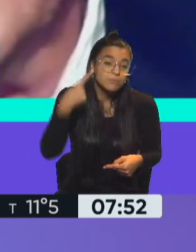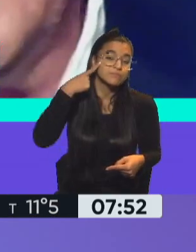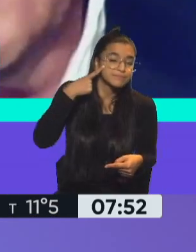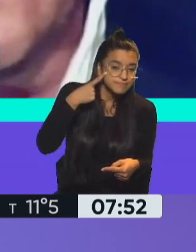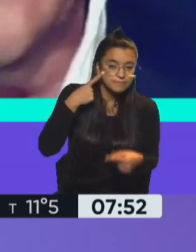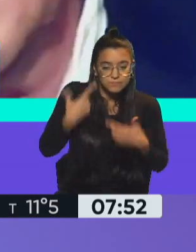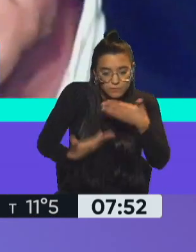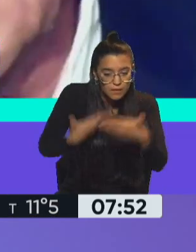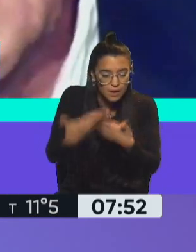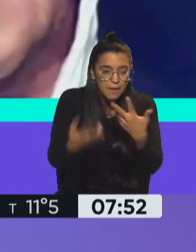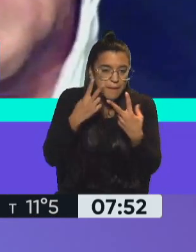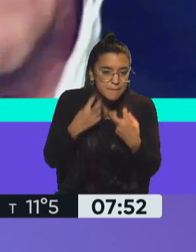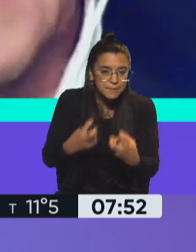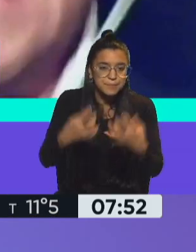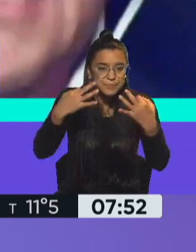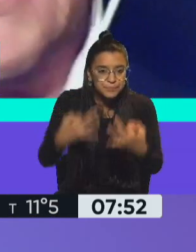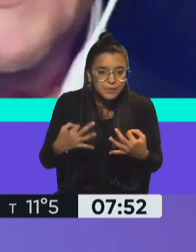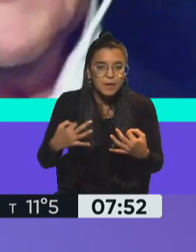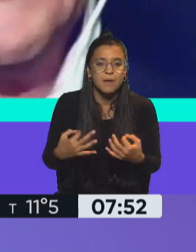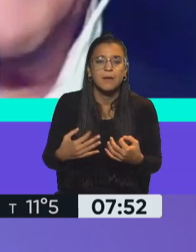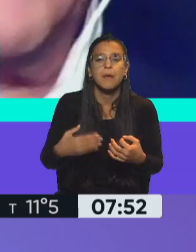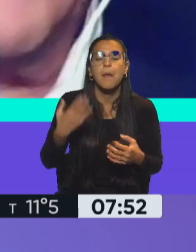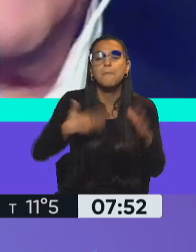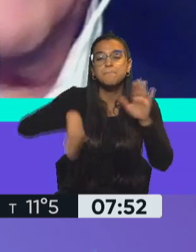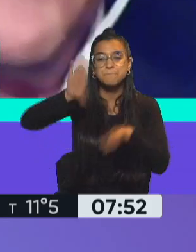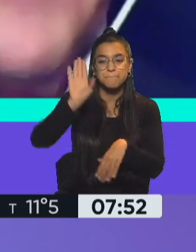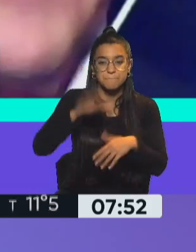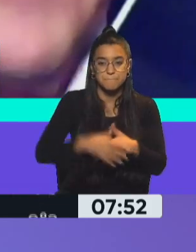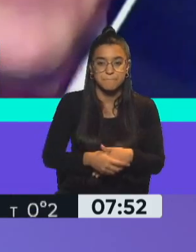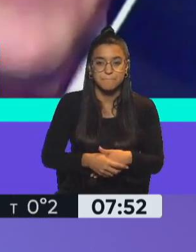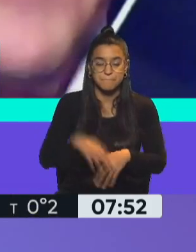un seguimiento y más que hasta el